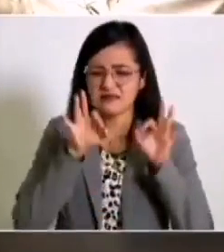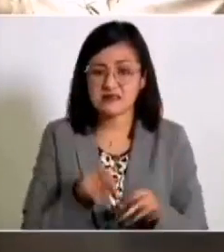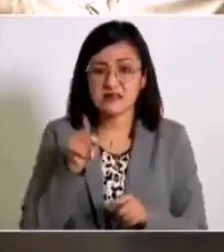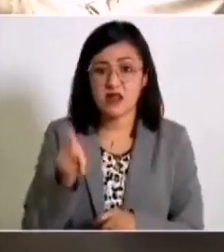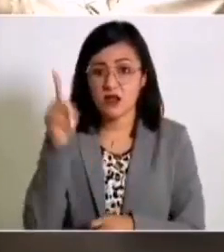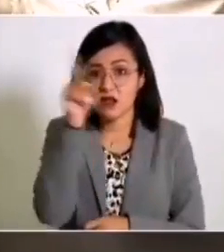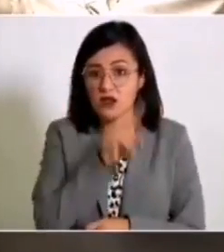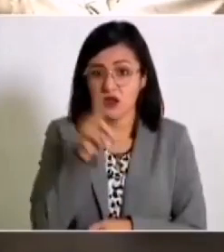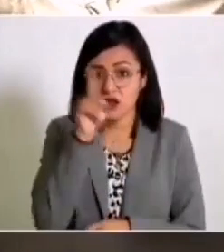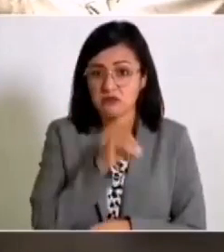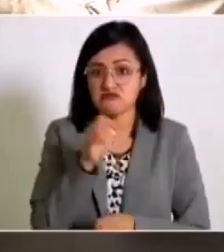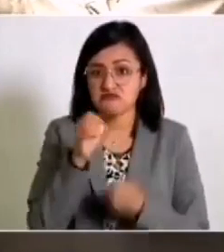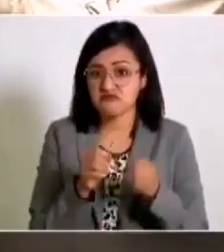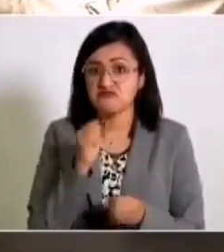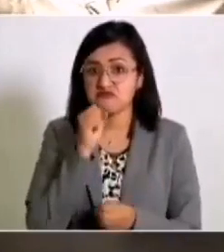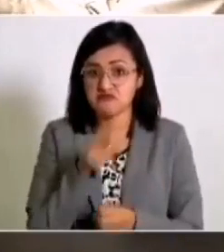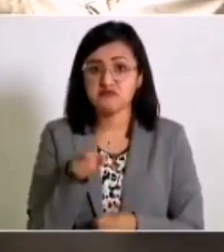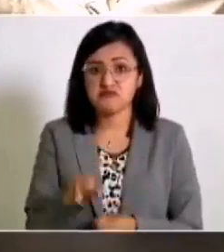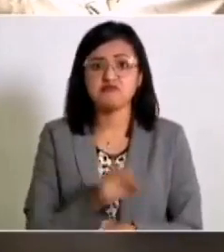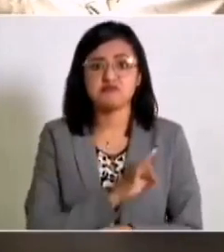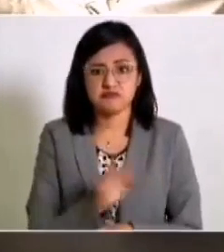de la judicatura.